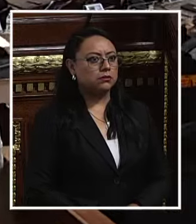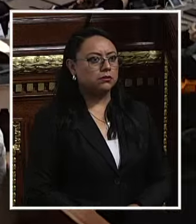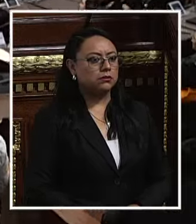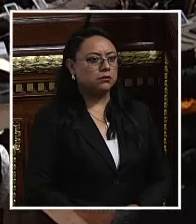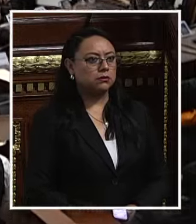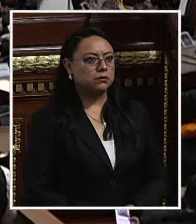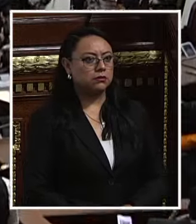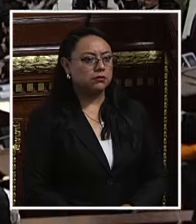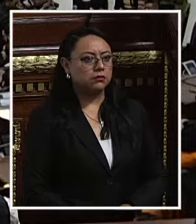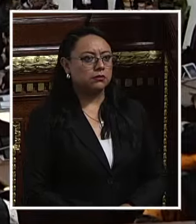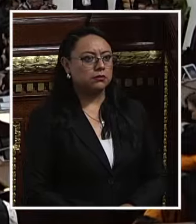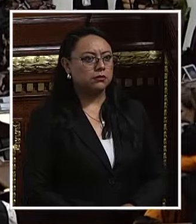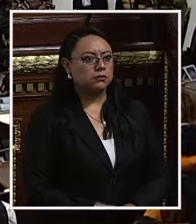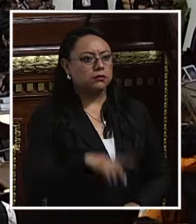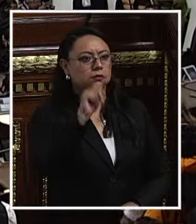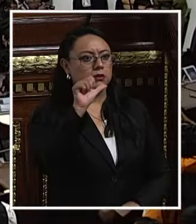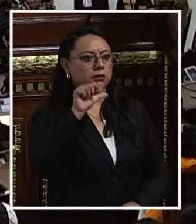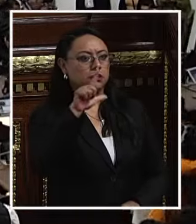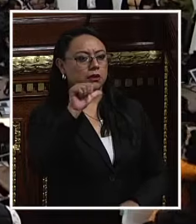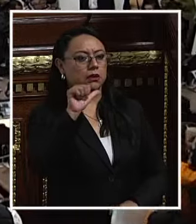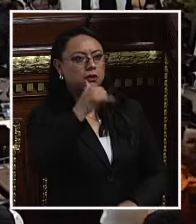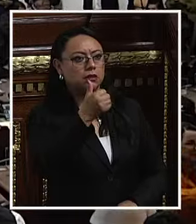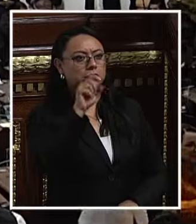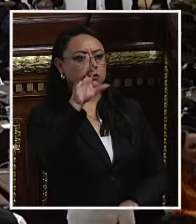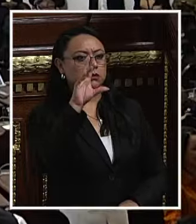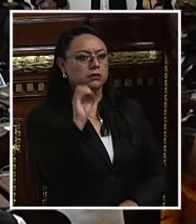Talayero Pariente Manuel.